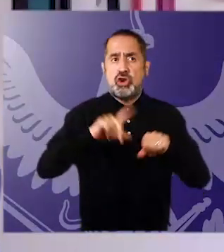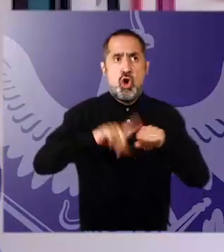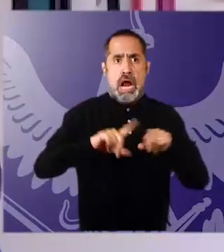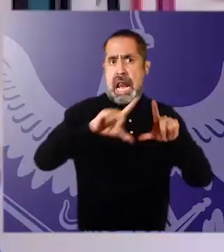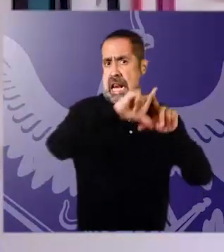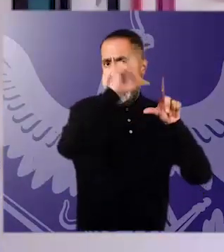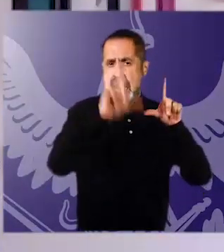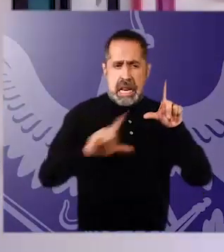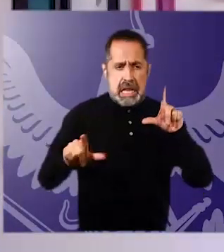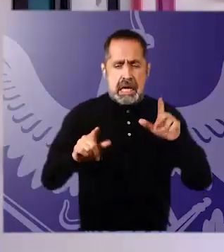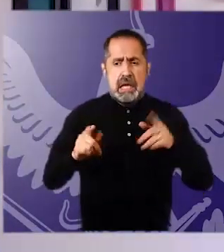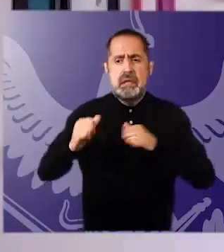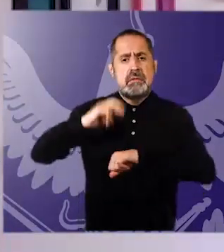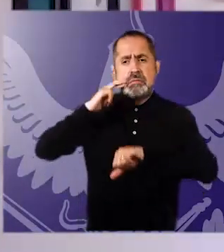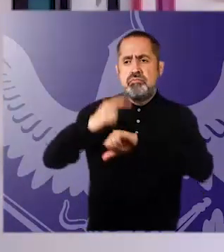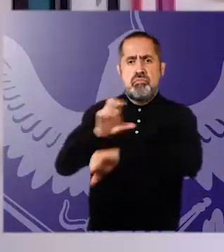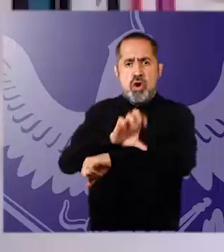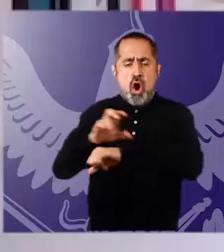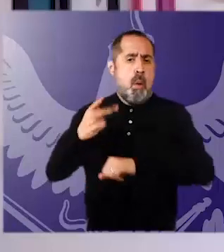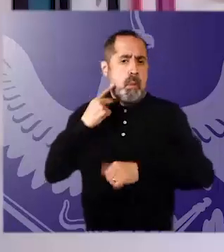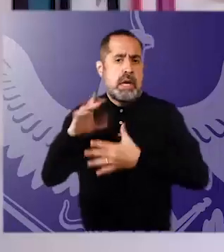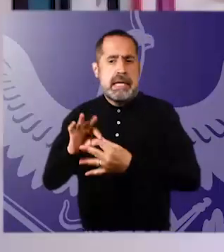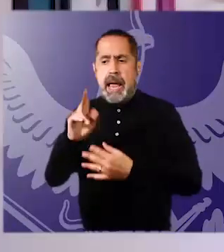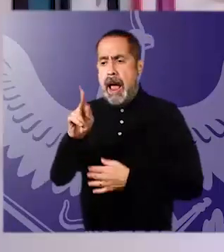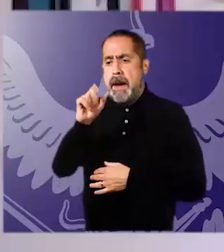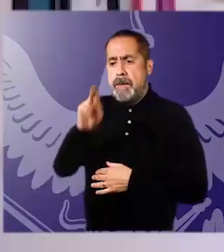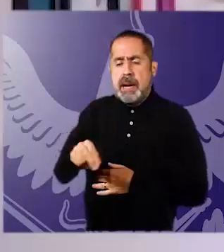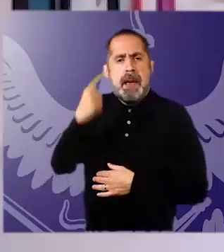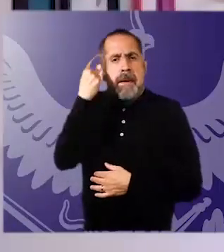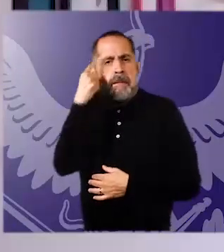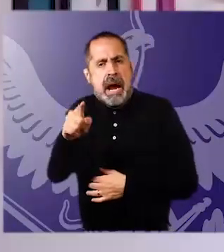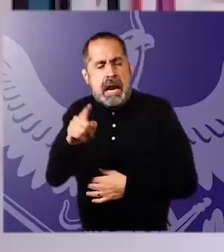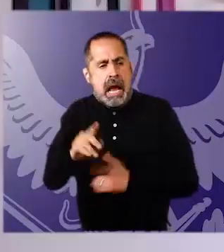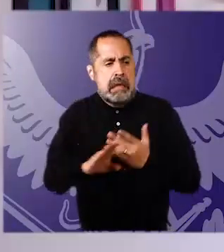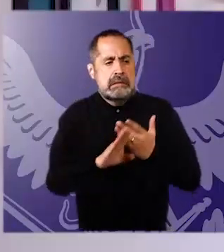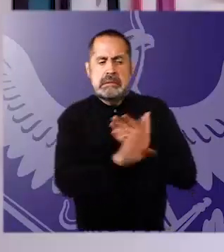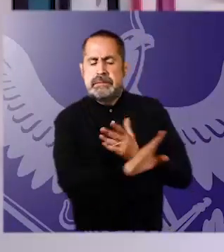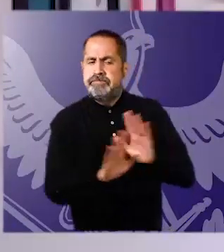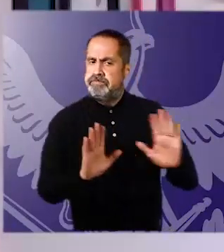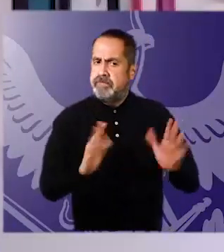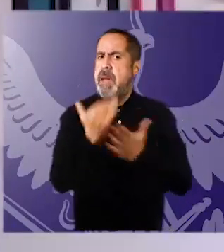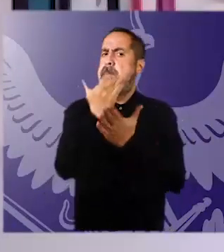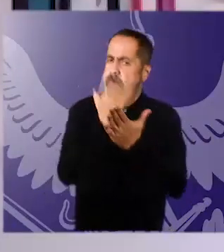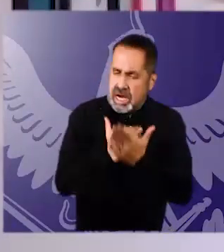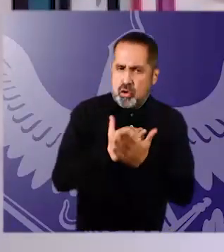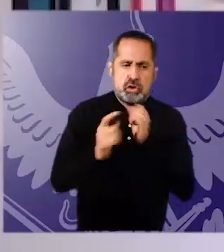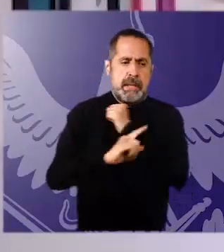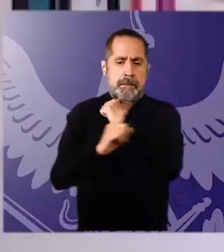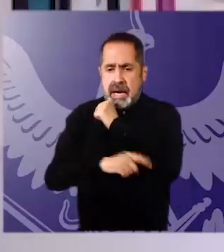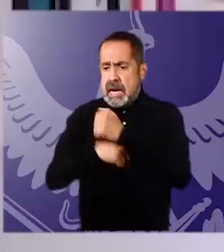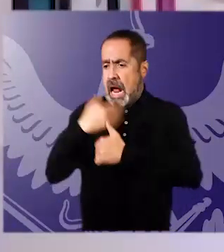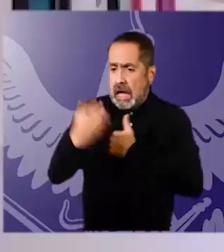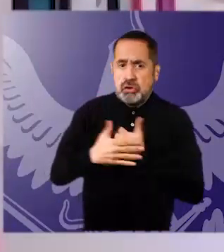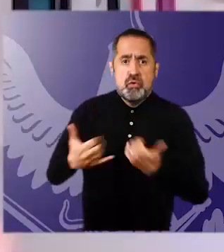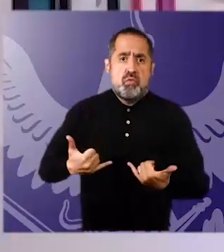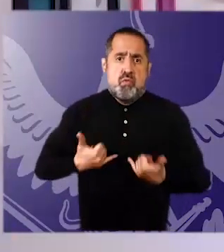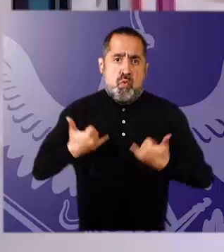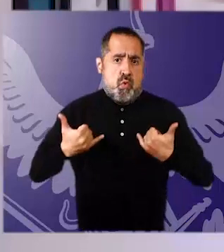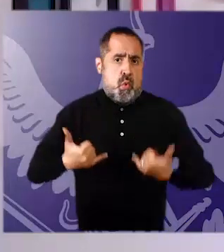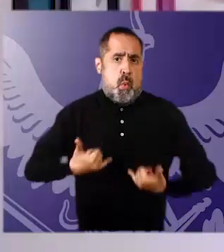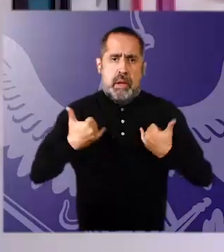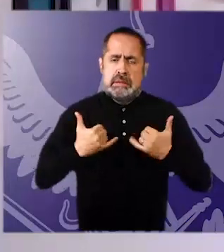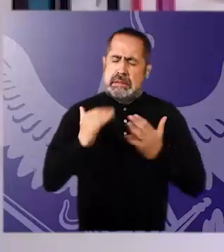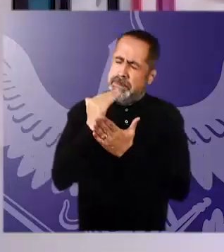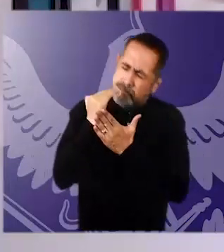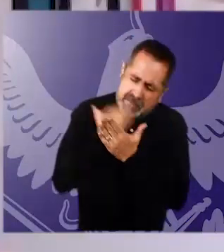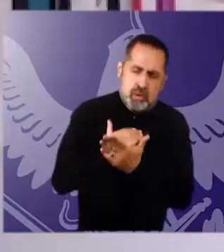nivel nacional, estatal y municipal coordina políticas y planes para prevenir y reducir el número